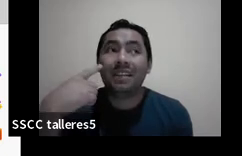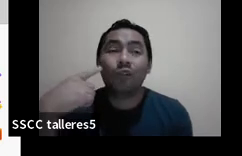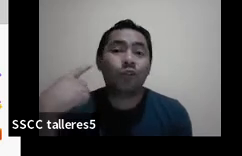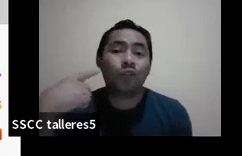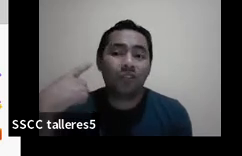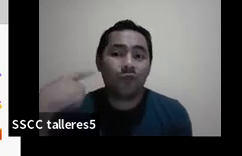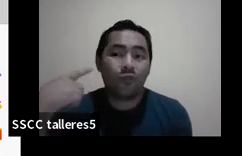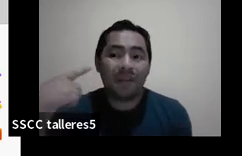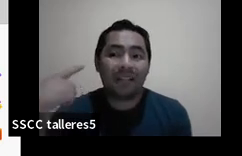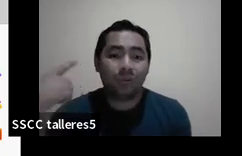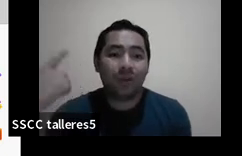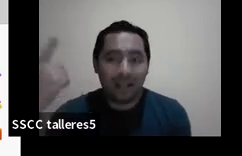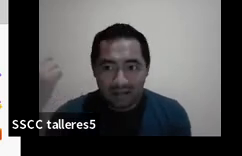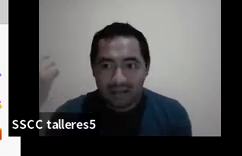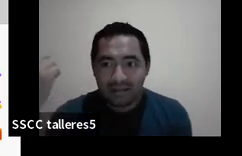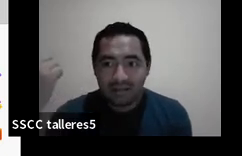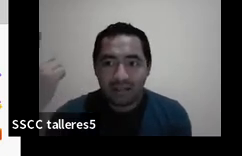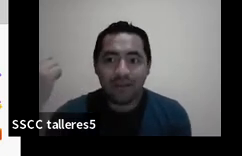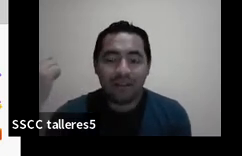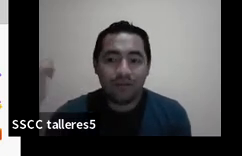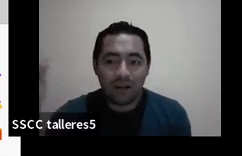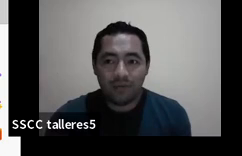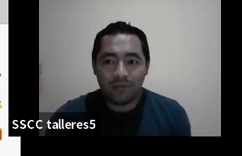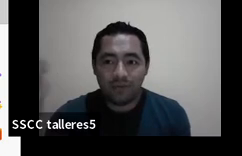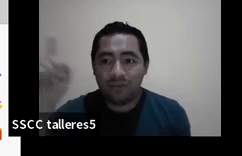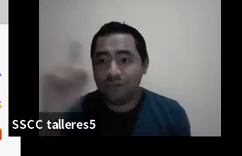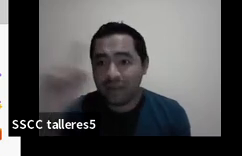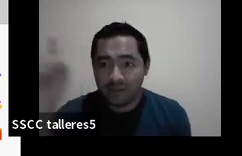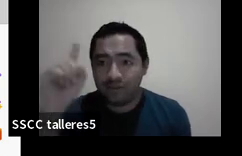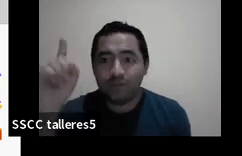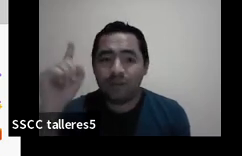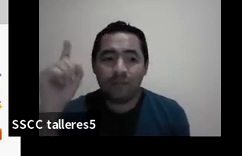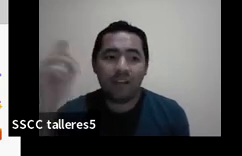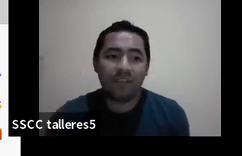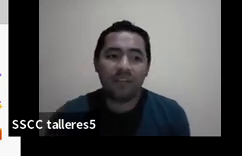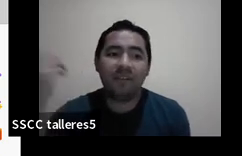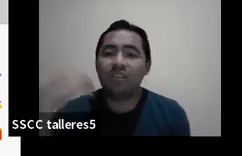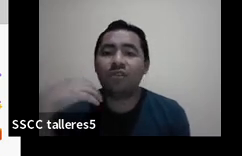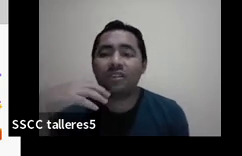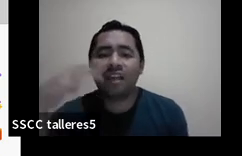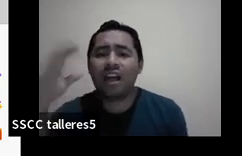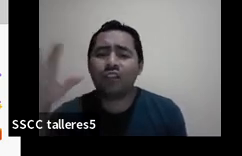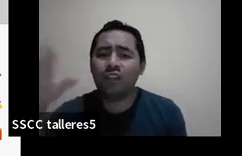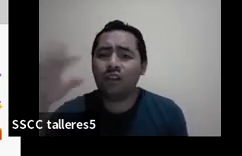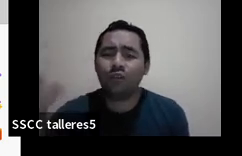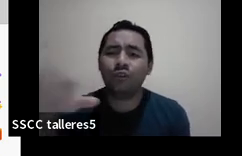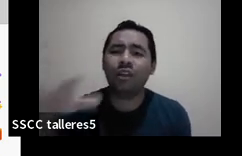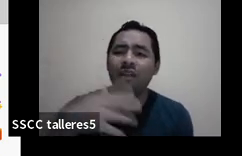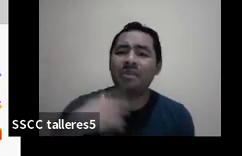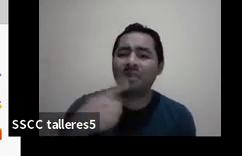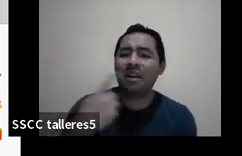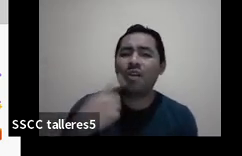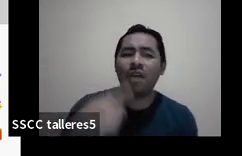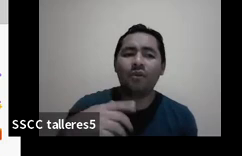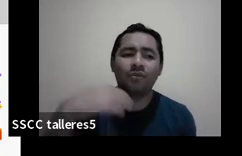No es que los sordos de forma natural saben leer los labios, eso es falso. ¿Ya? Varias veces me han dicho, sí, el sordito